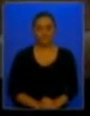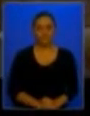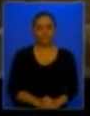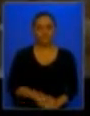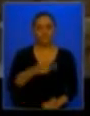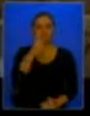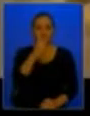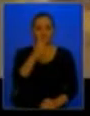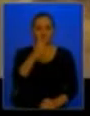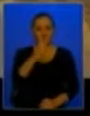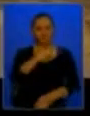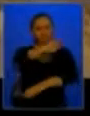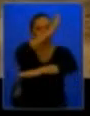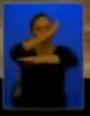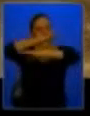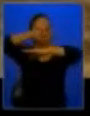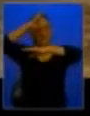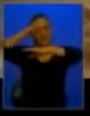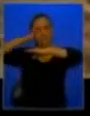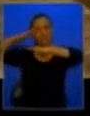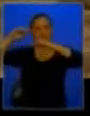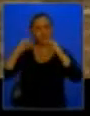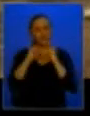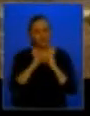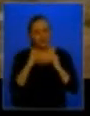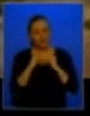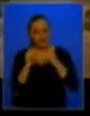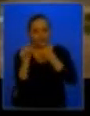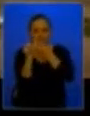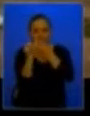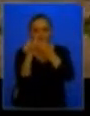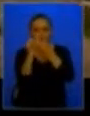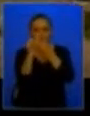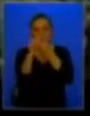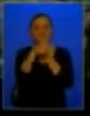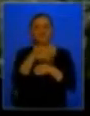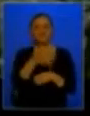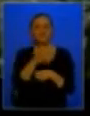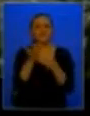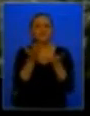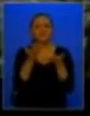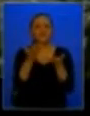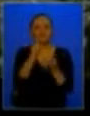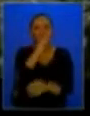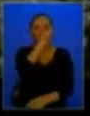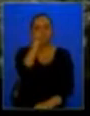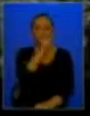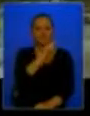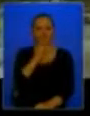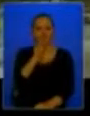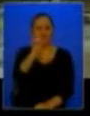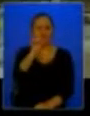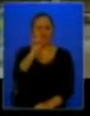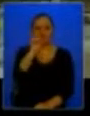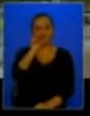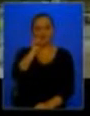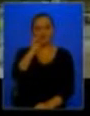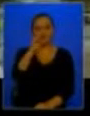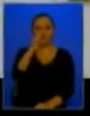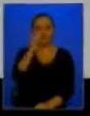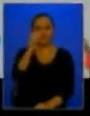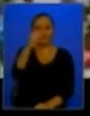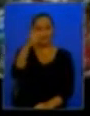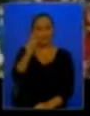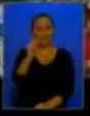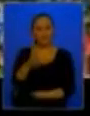Enclavada en los Andes, entre las montañas, muy cerca de las nubes se encuentra Sumbawa, la parroquia que atestiguó 10 años